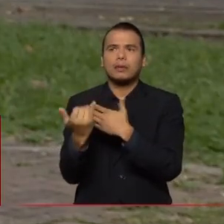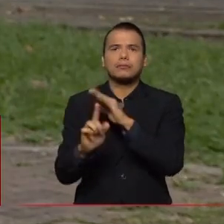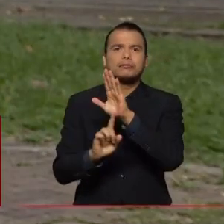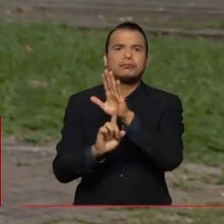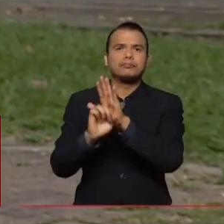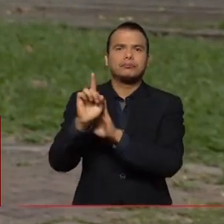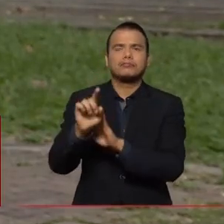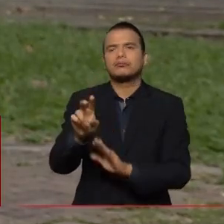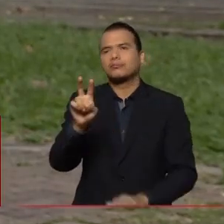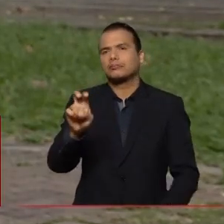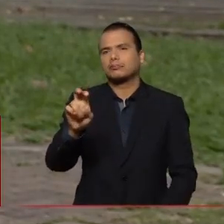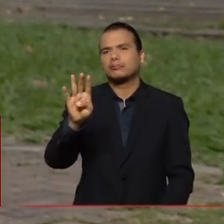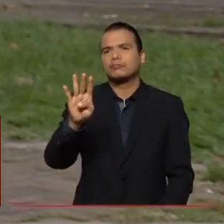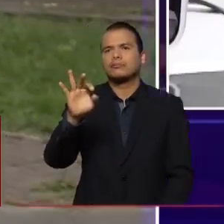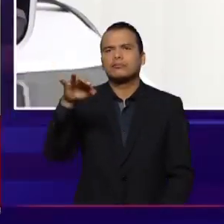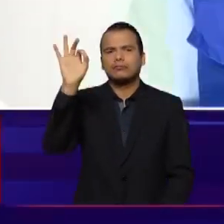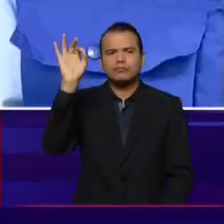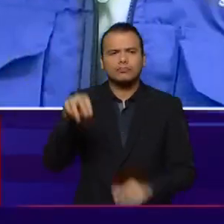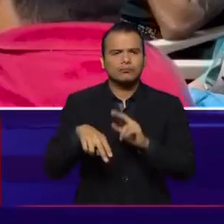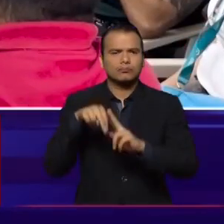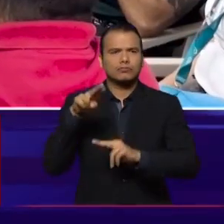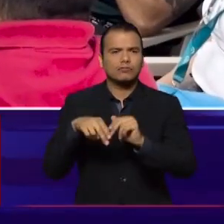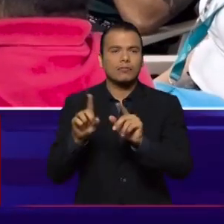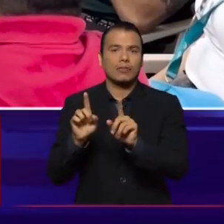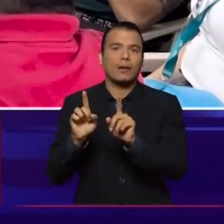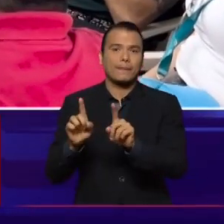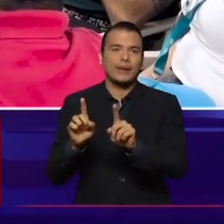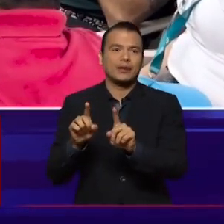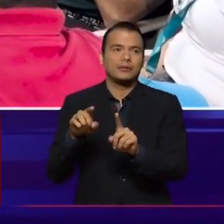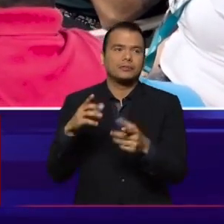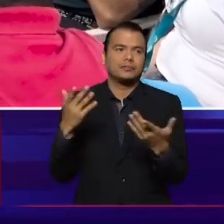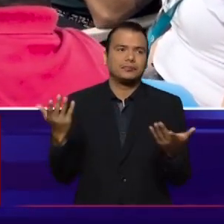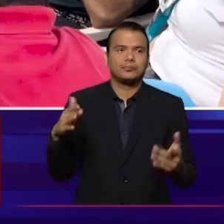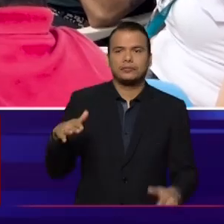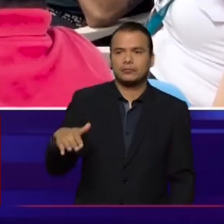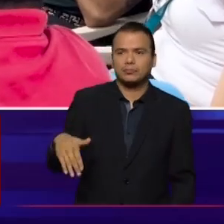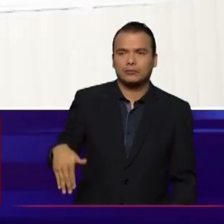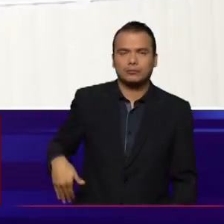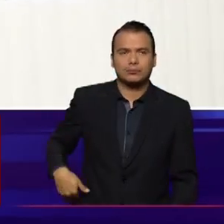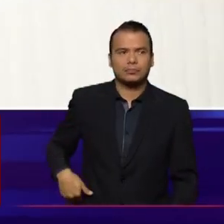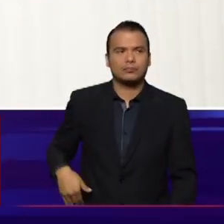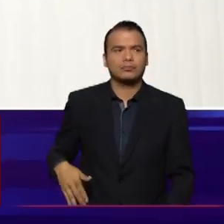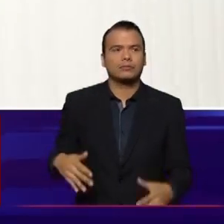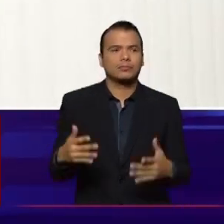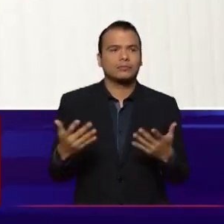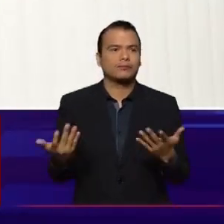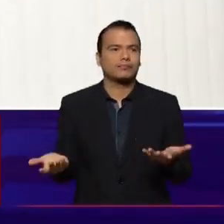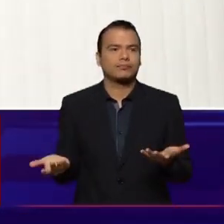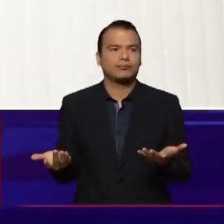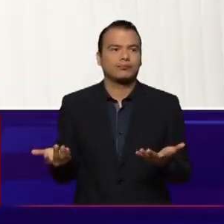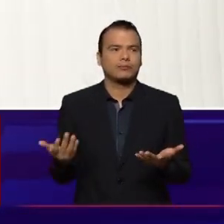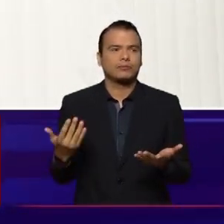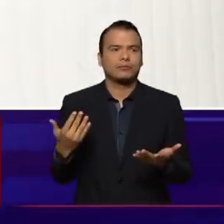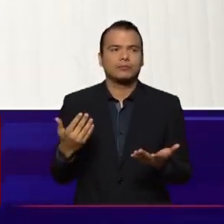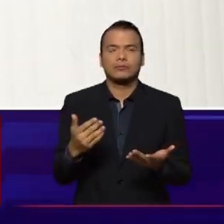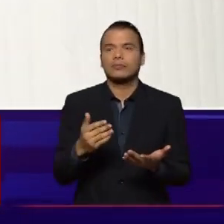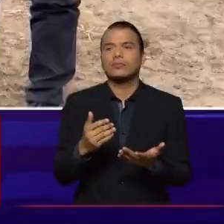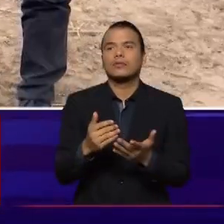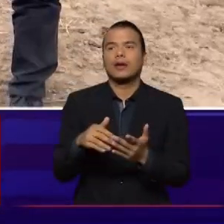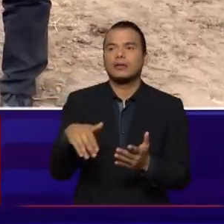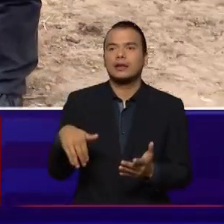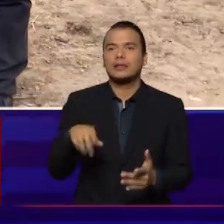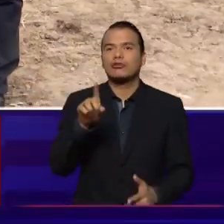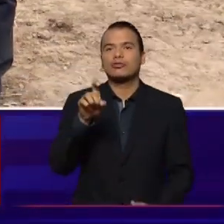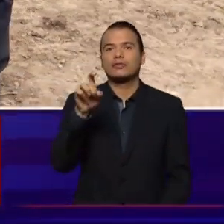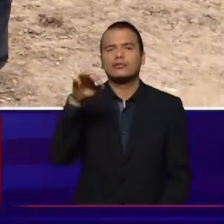lo que implica un atraso o una pérdida, digamos, que está por debajo de la meta en 6 puntos, porque estas